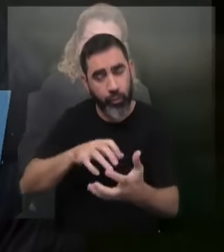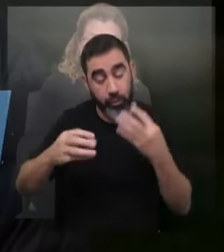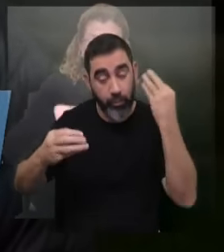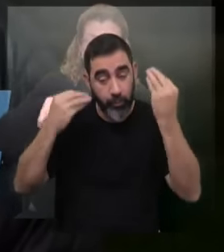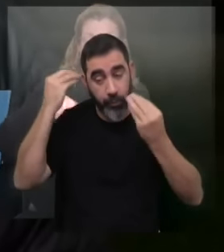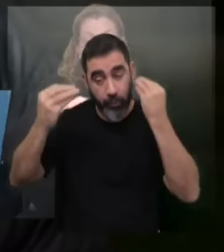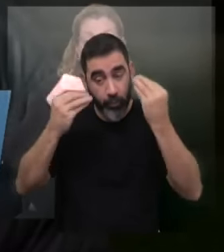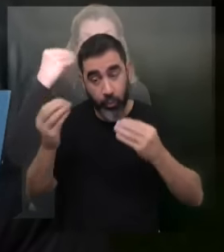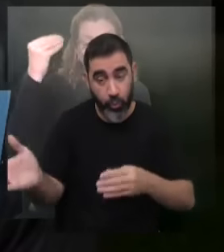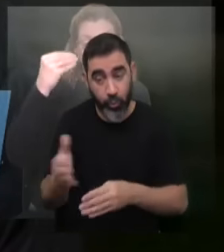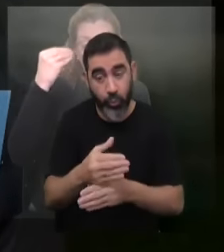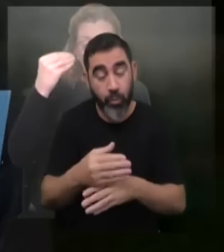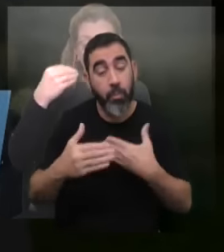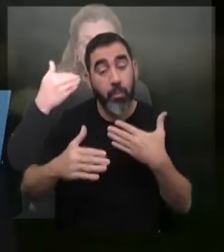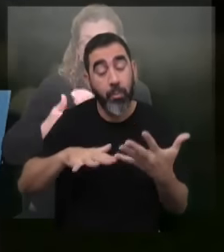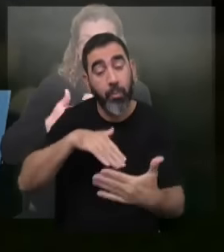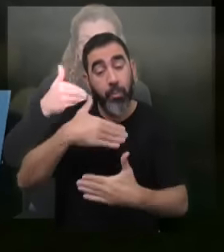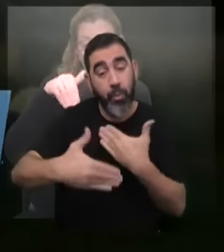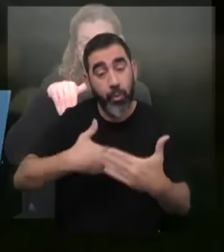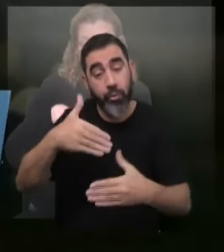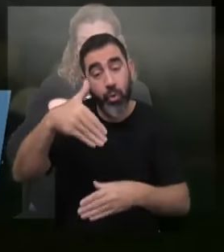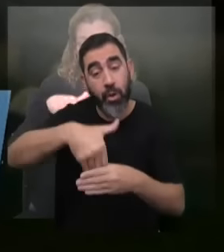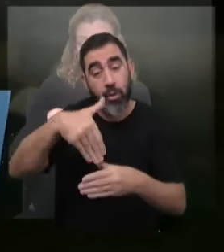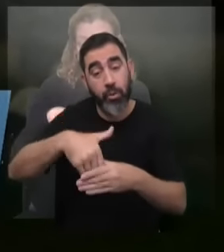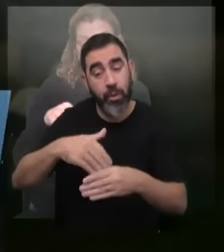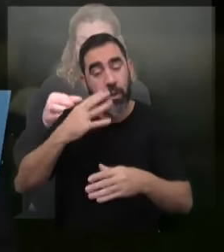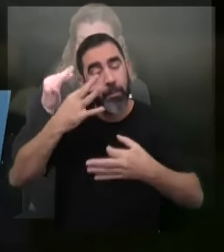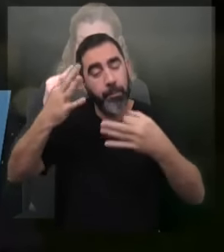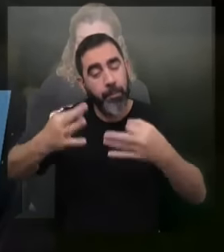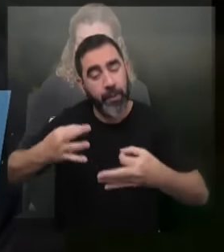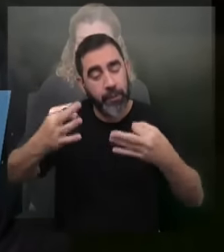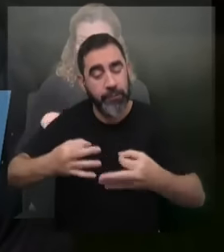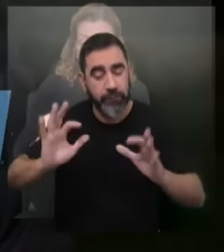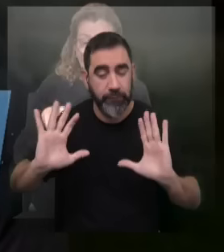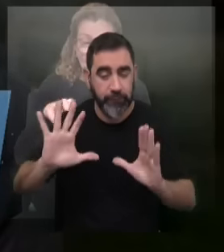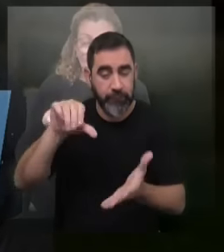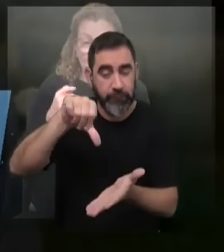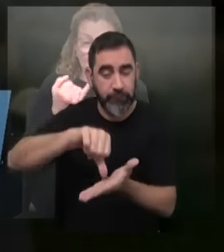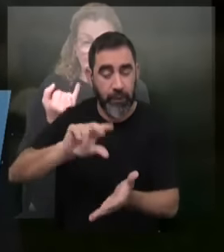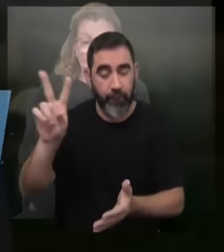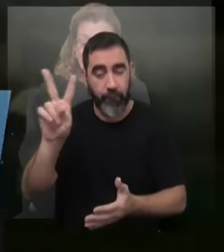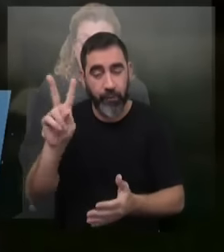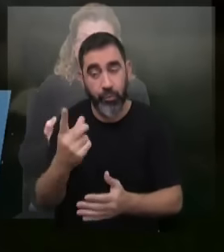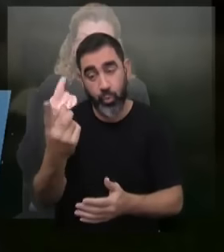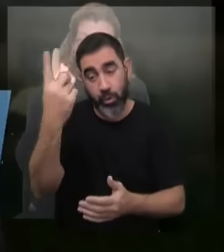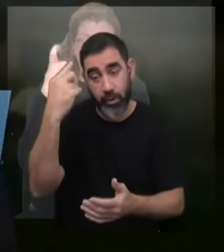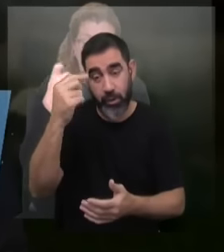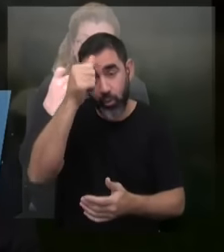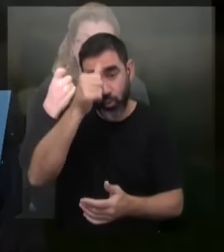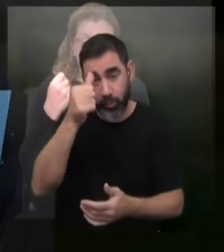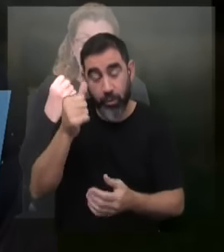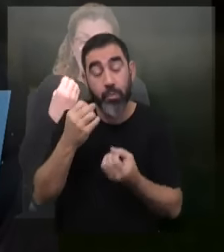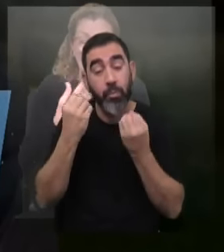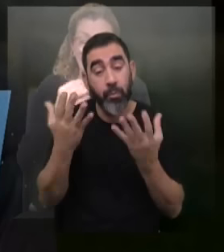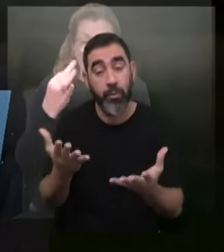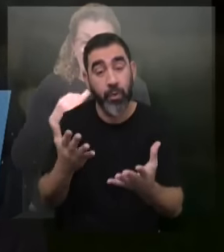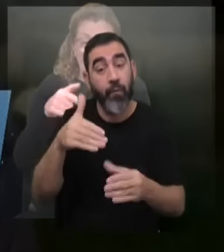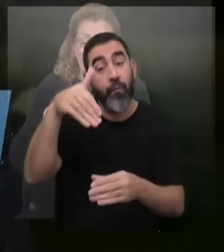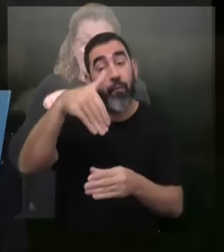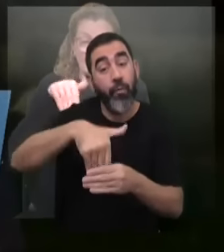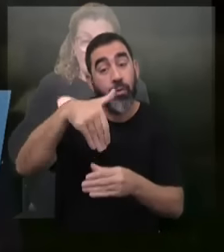preocupa en un proceso electoral que es un proceso electoral especial que se ha vivido el día de ayer porque en realidad estas